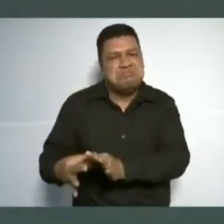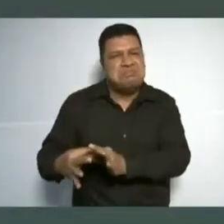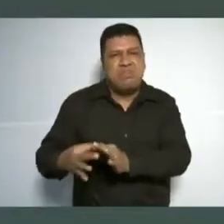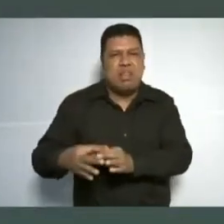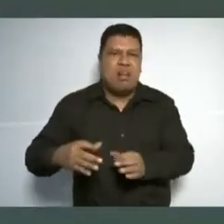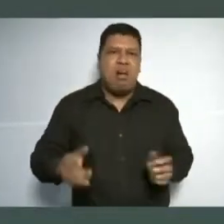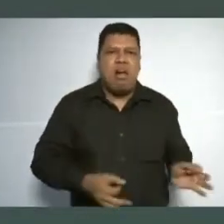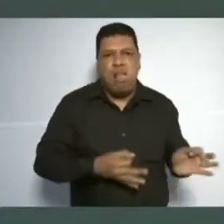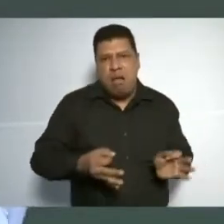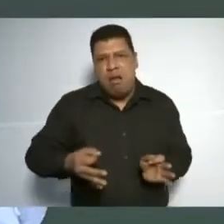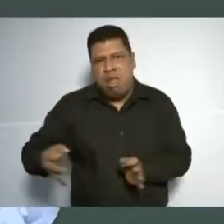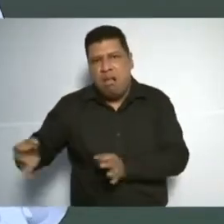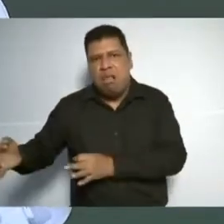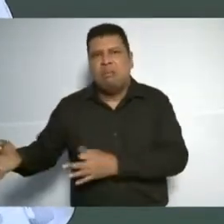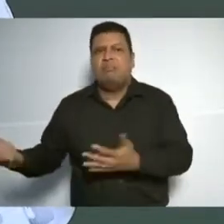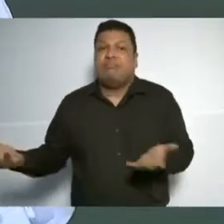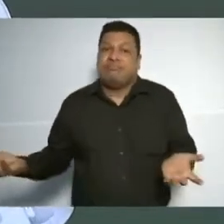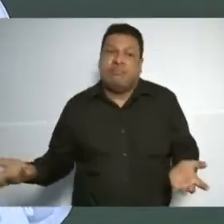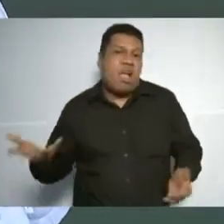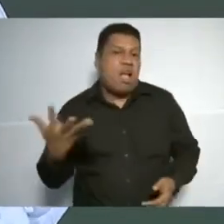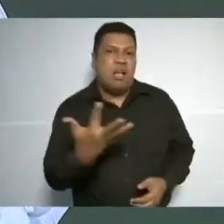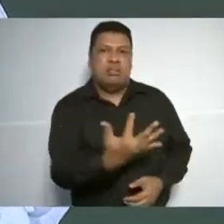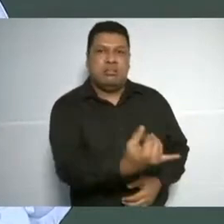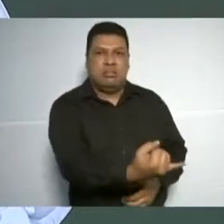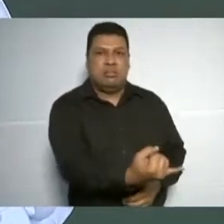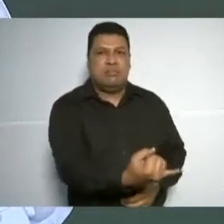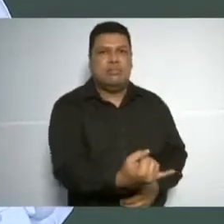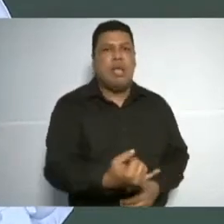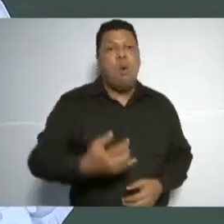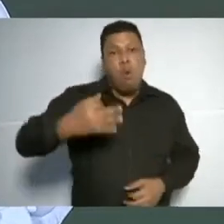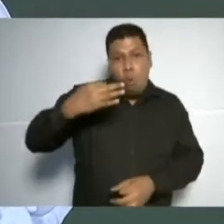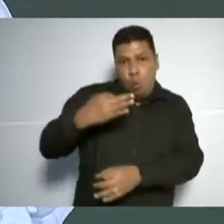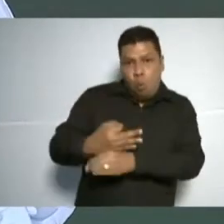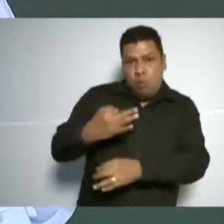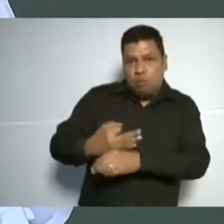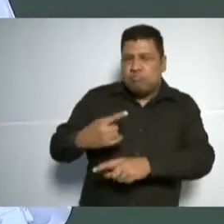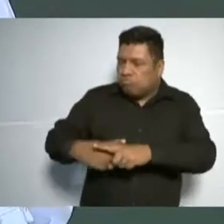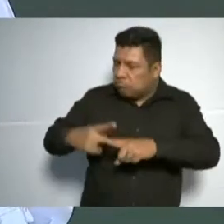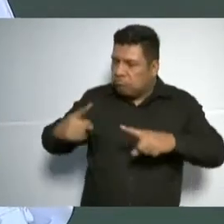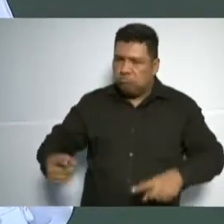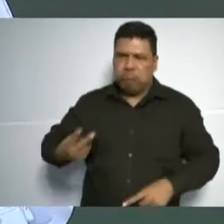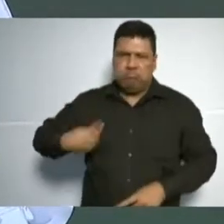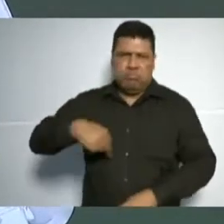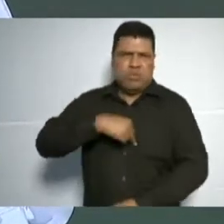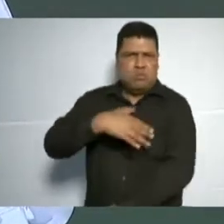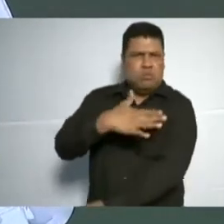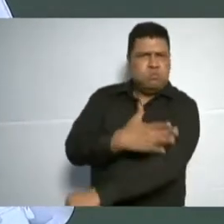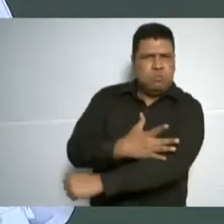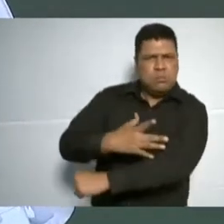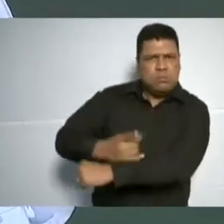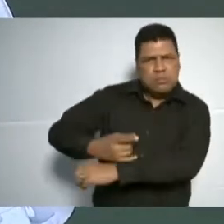Entonces, si hay rectitud, si hay honestidad,